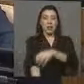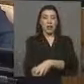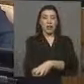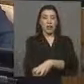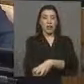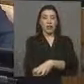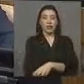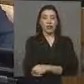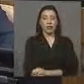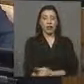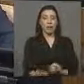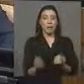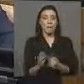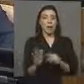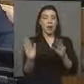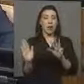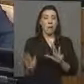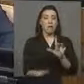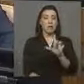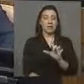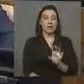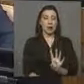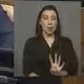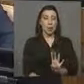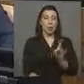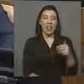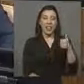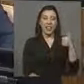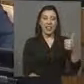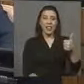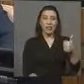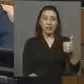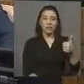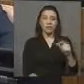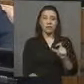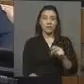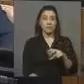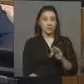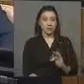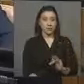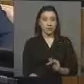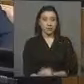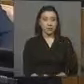quien, el año 1974, como director de la Corporación Nacional de Forestal,